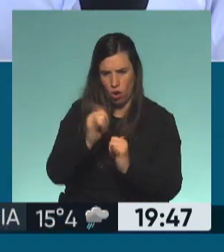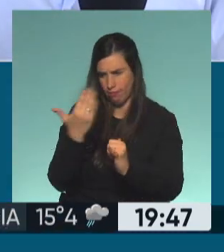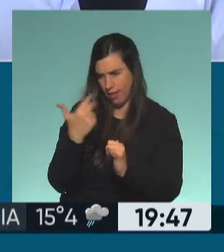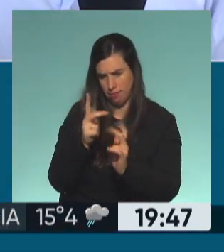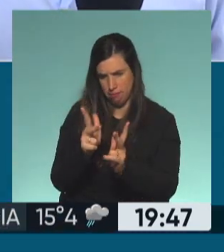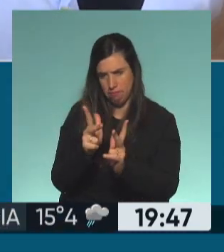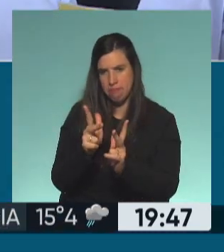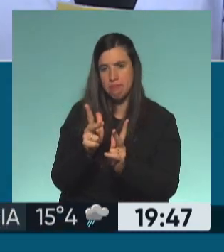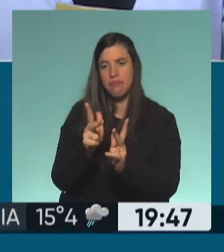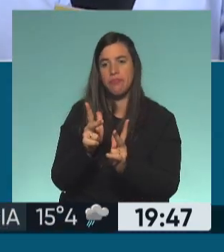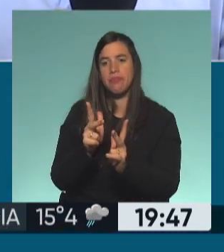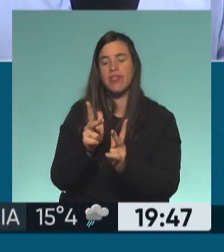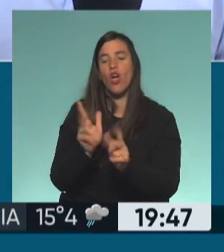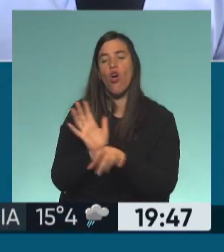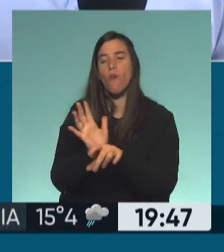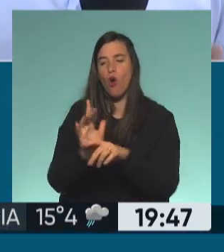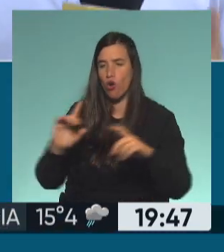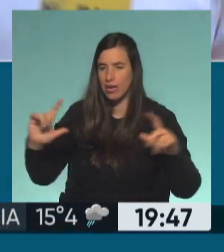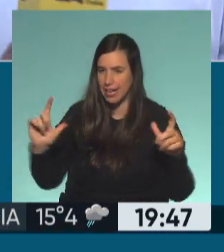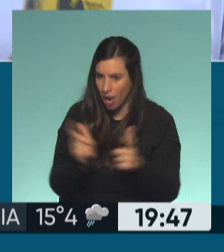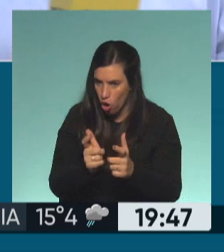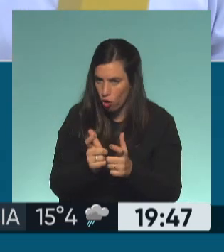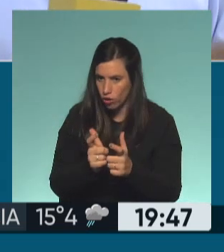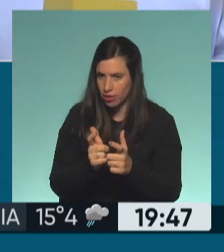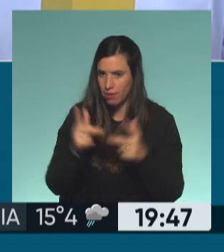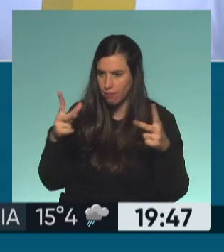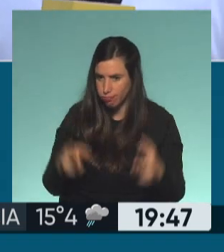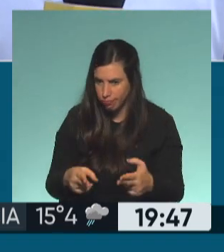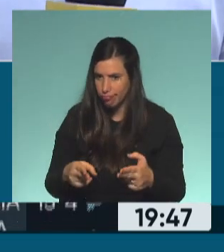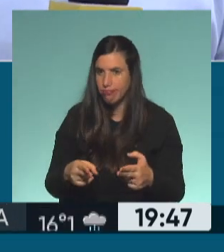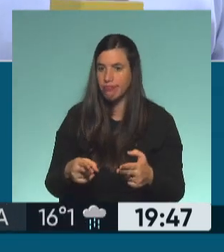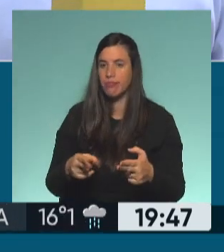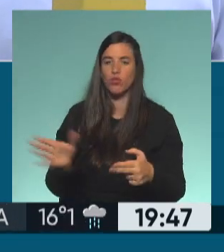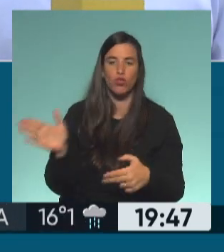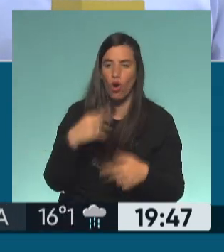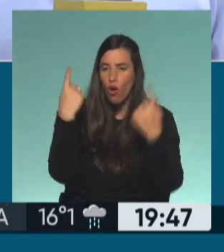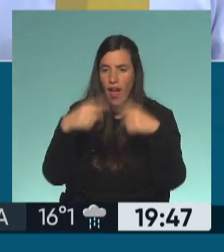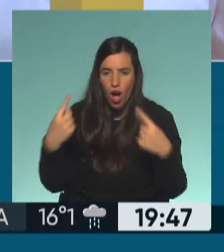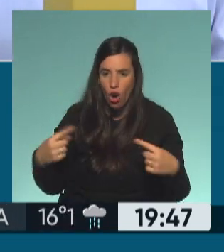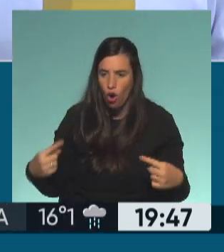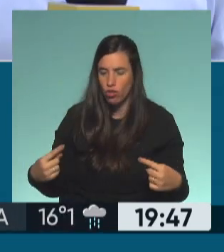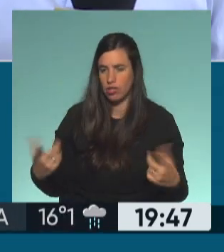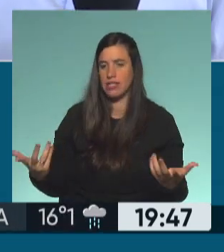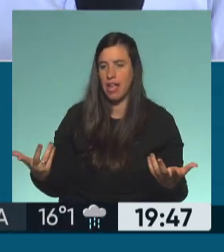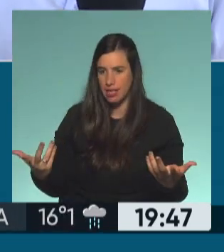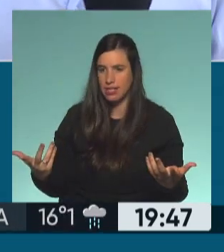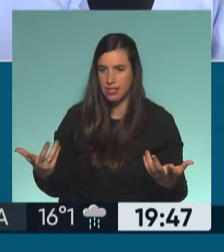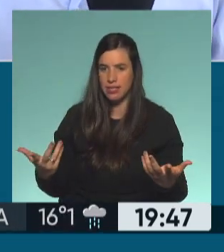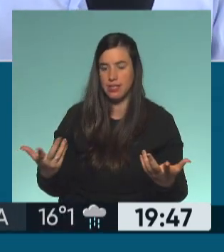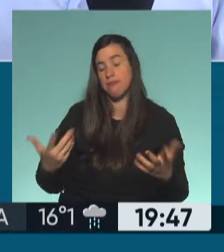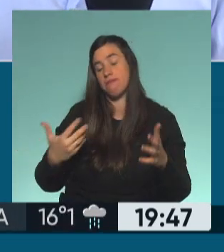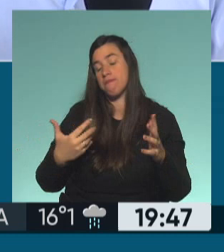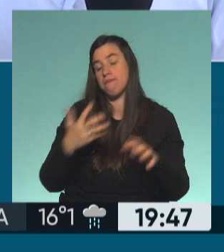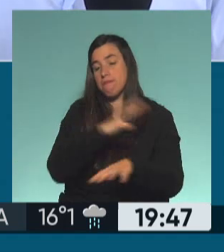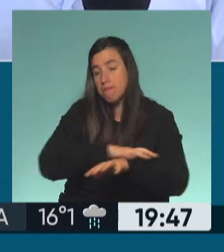de recorte en todo lo que puedan, lo que significa miseria para el más